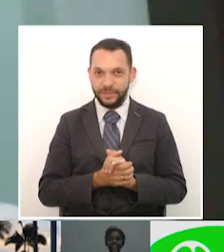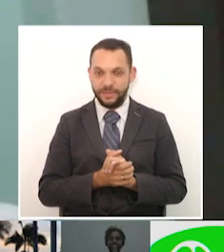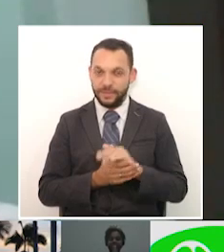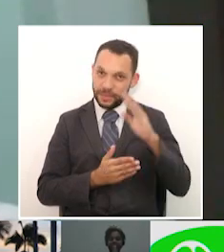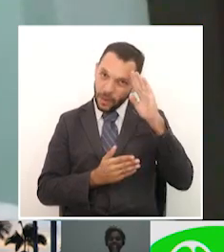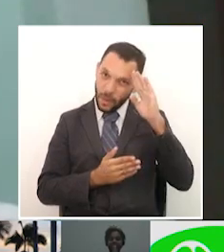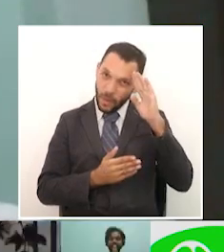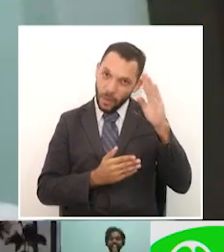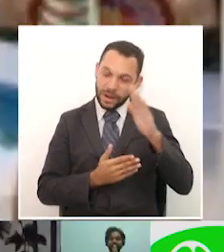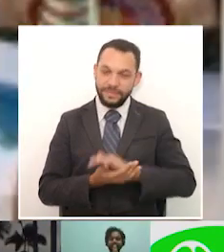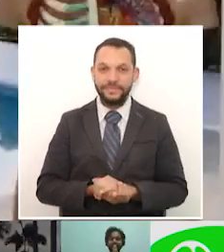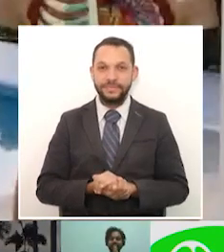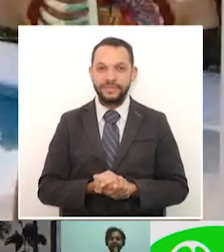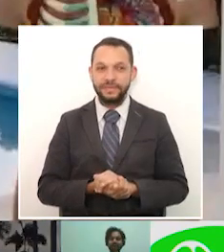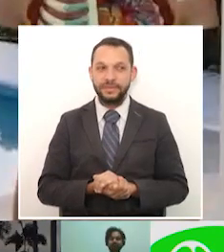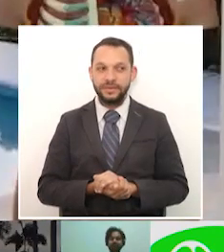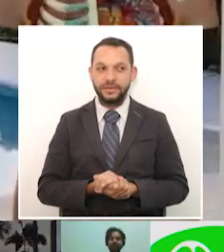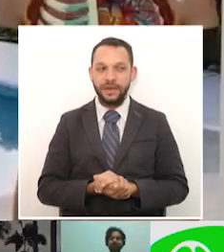Namaste, everyone.